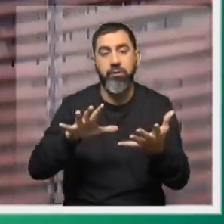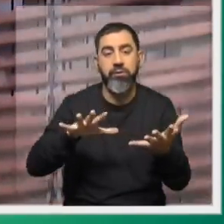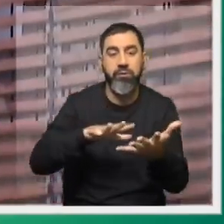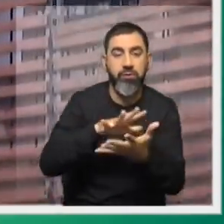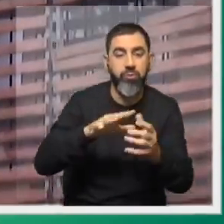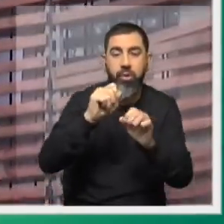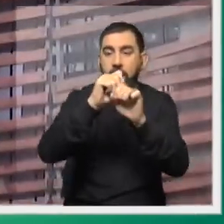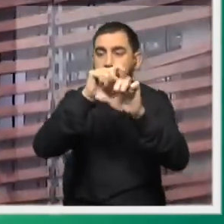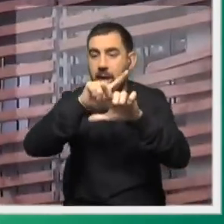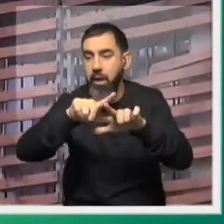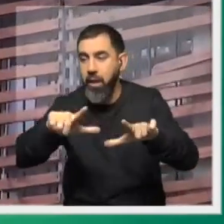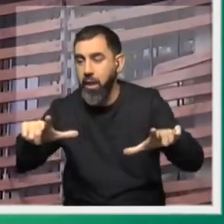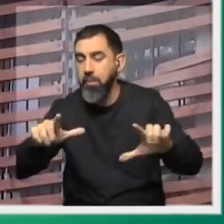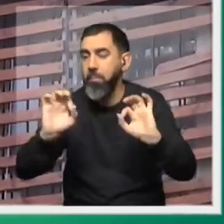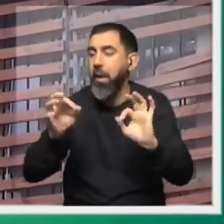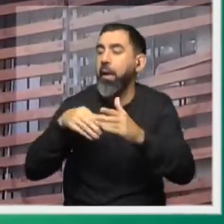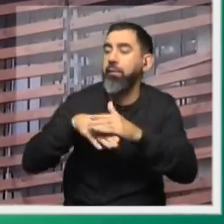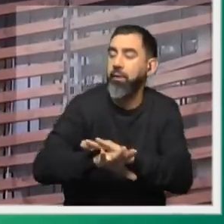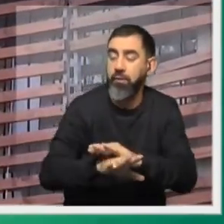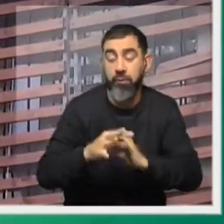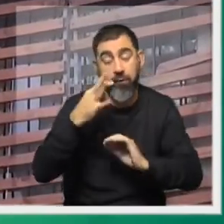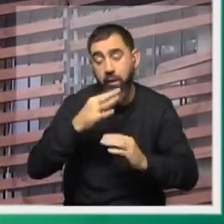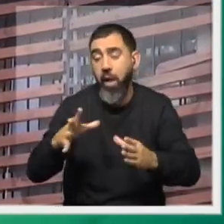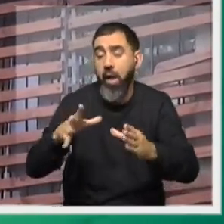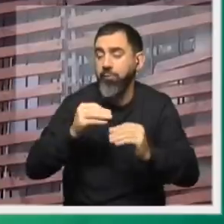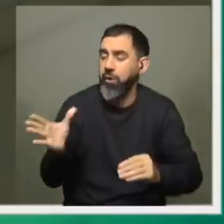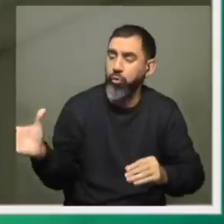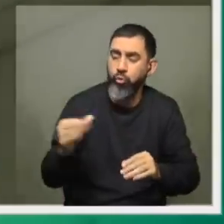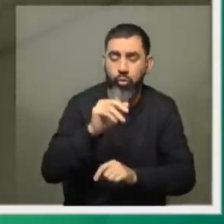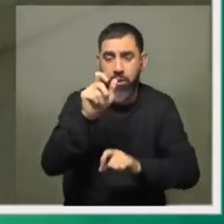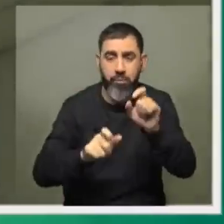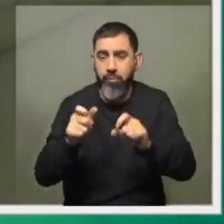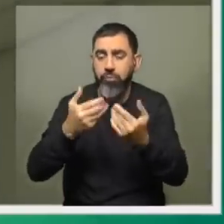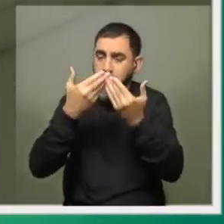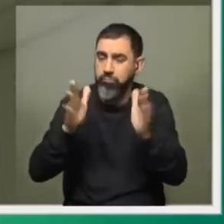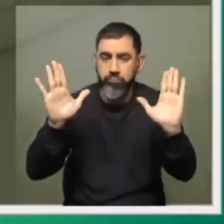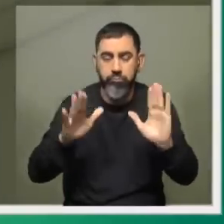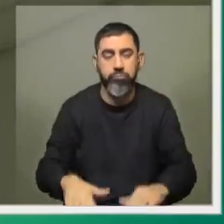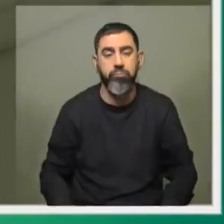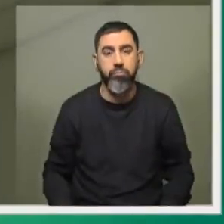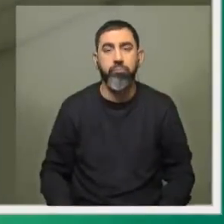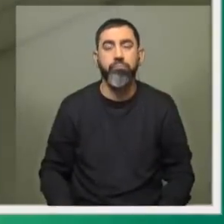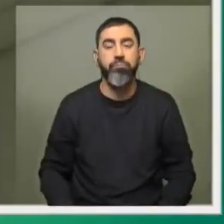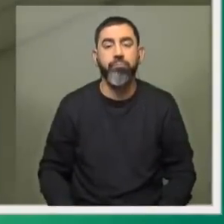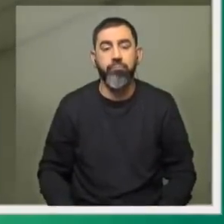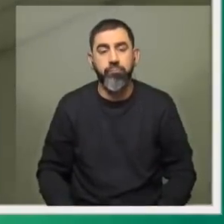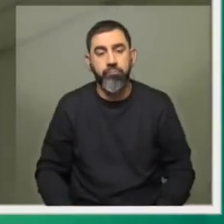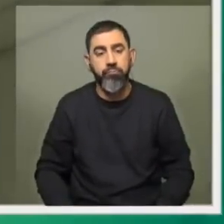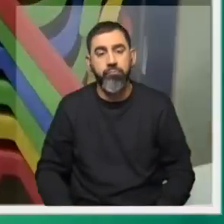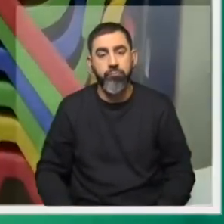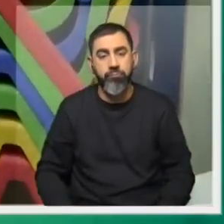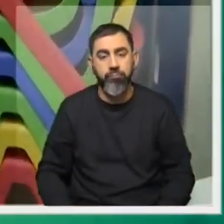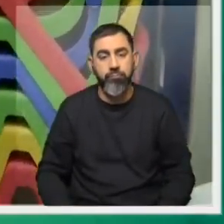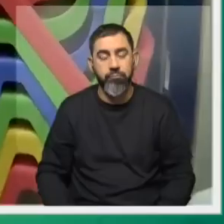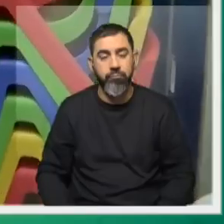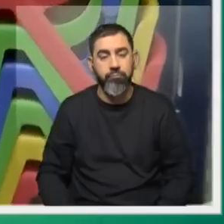higiénicas determinadas como para acceder nosotros realmente recibimos a todas las personas abrimos las puertas de todas las personas exactamente